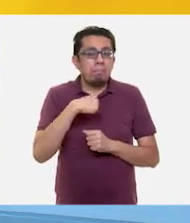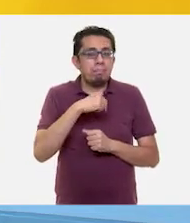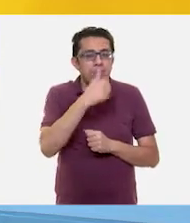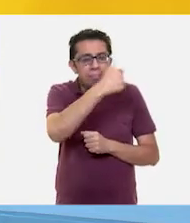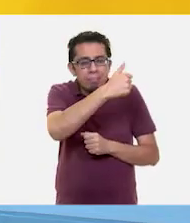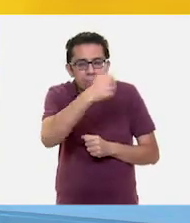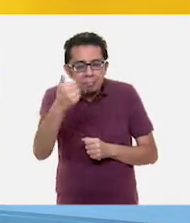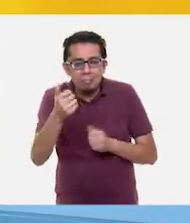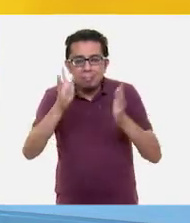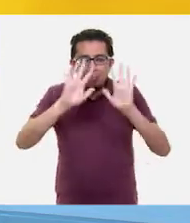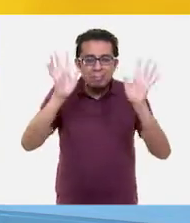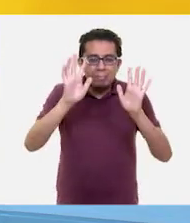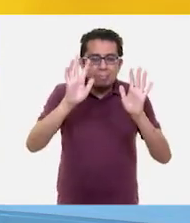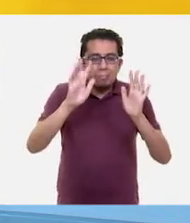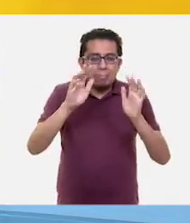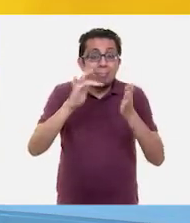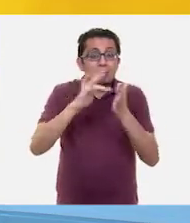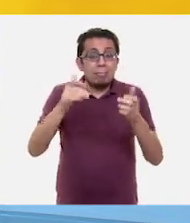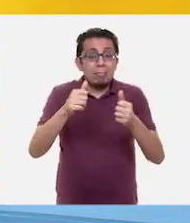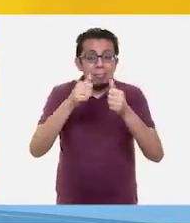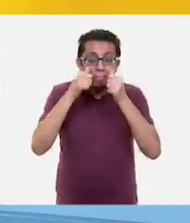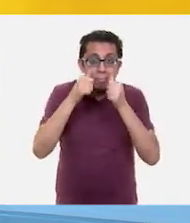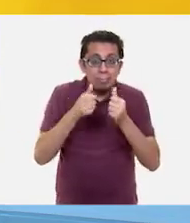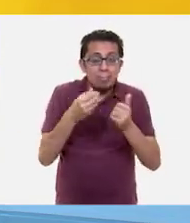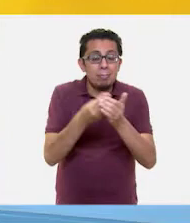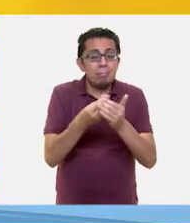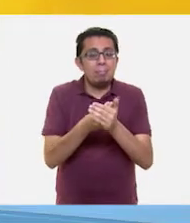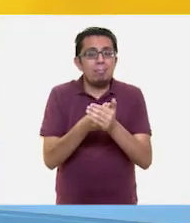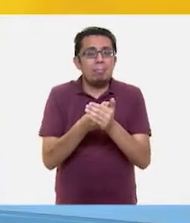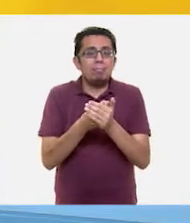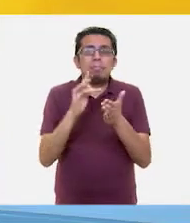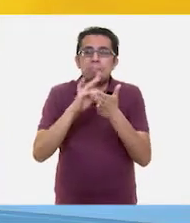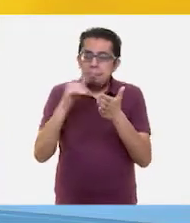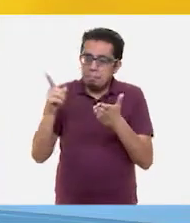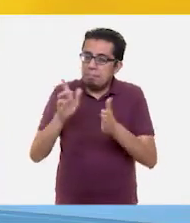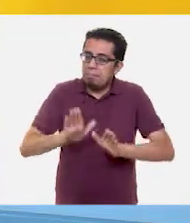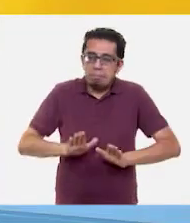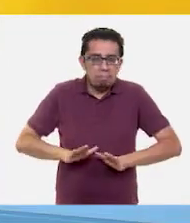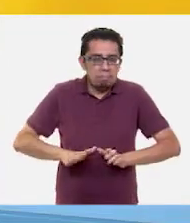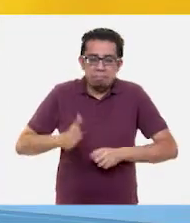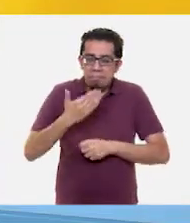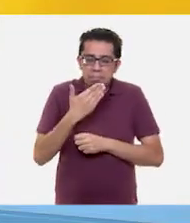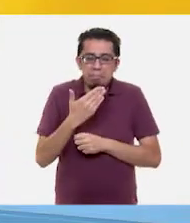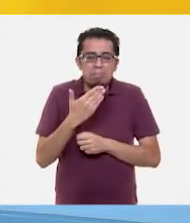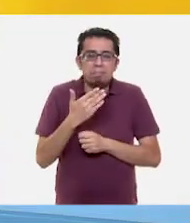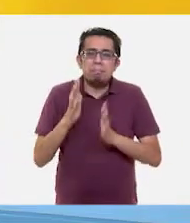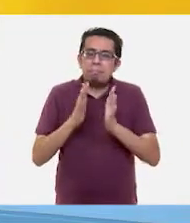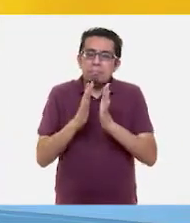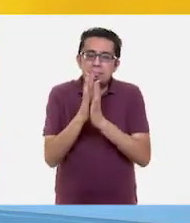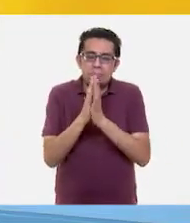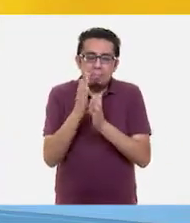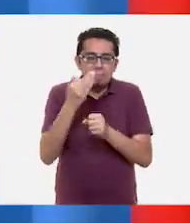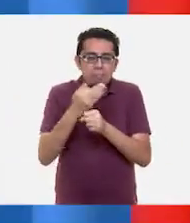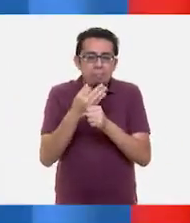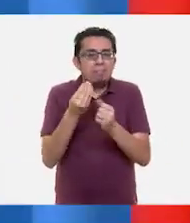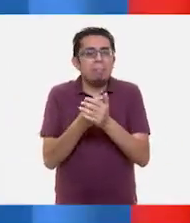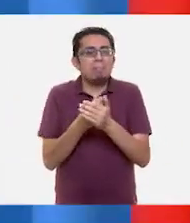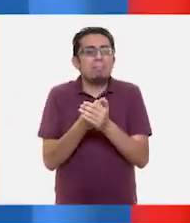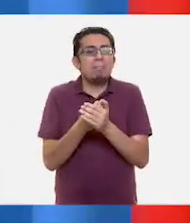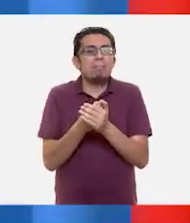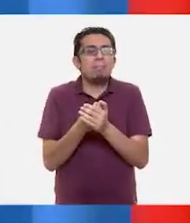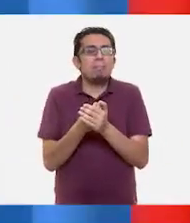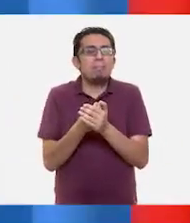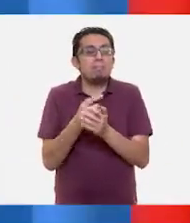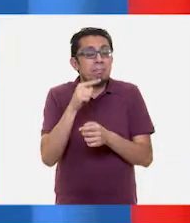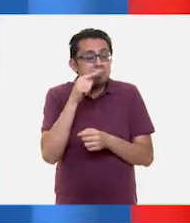ustedes. Gracias por la atención prestada a la clase. Gracias, María, por la disposición y participación en la sesión de hoy. Al